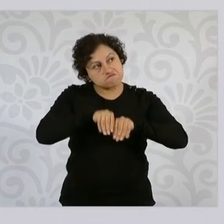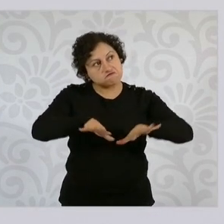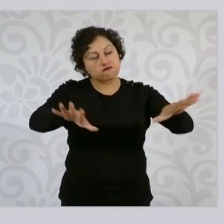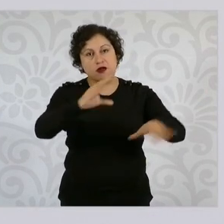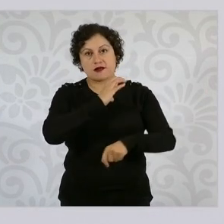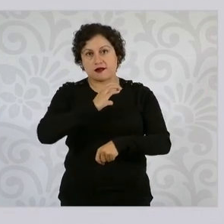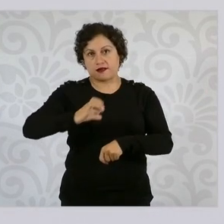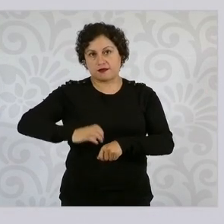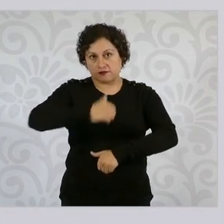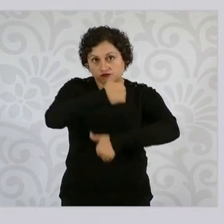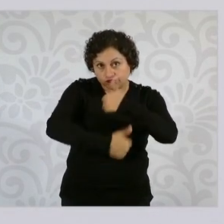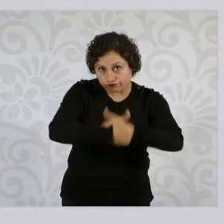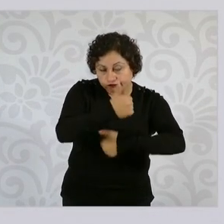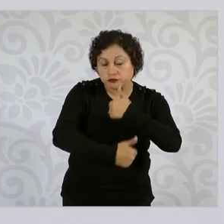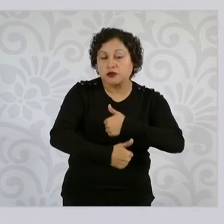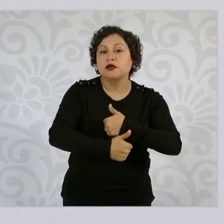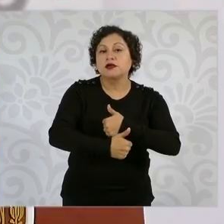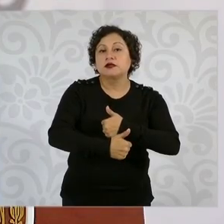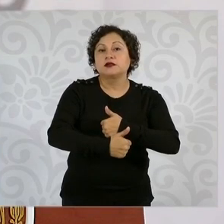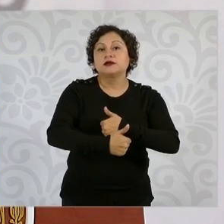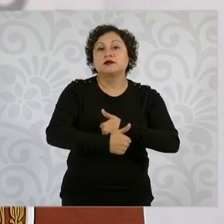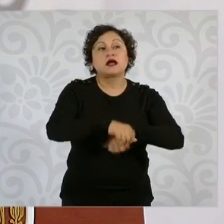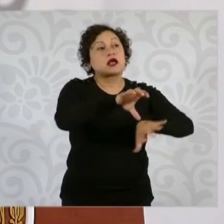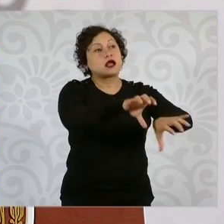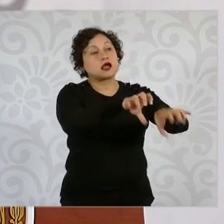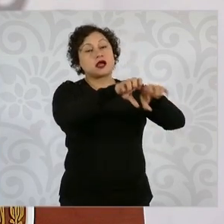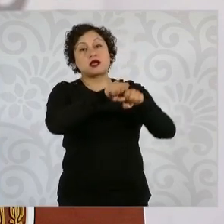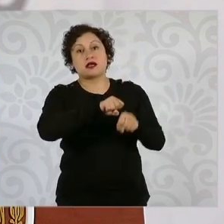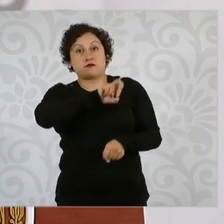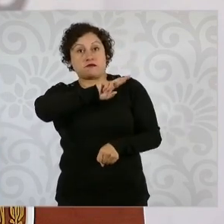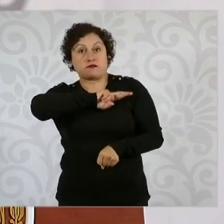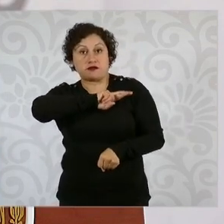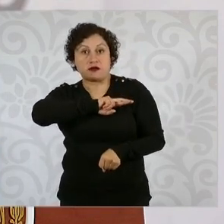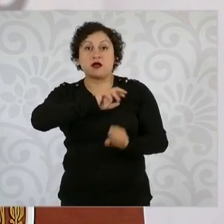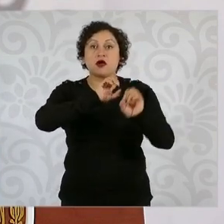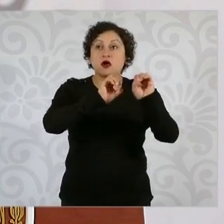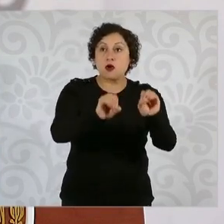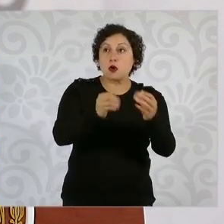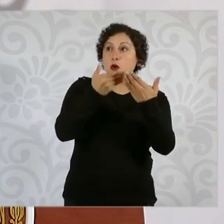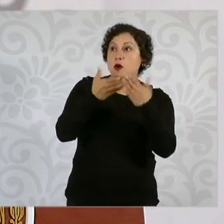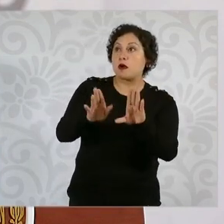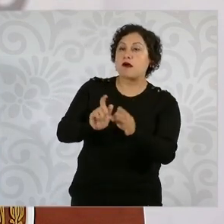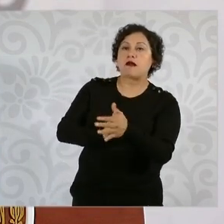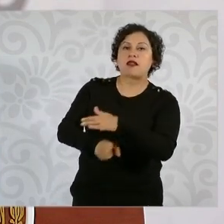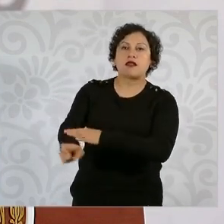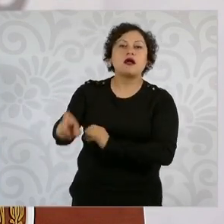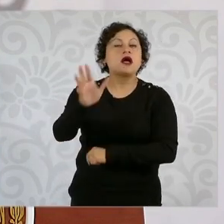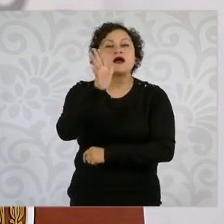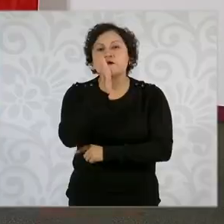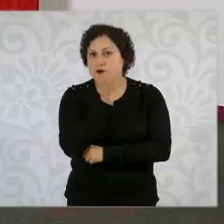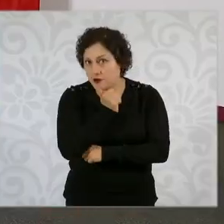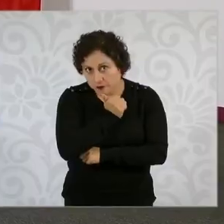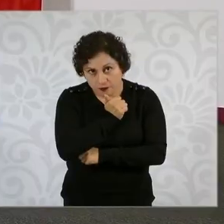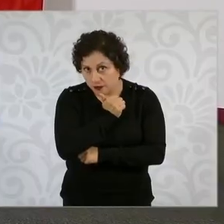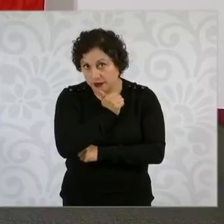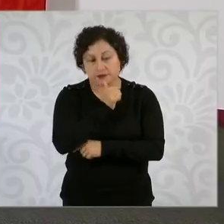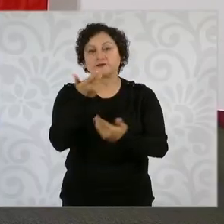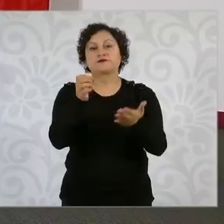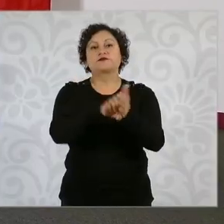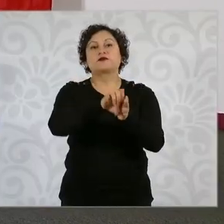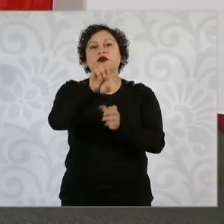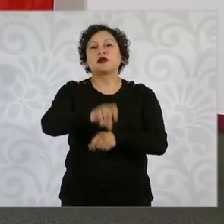obviamente ni públicos. Y entonces las características de cuánto pueden utilizar, no pueden colgar